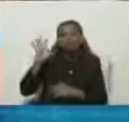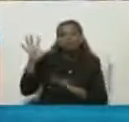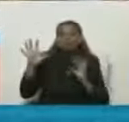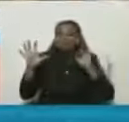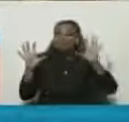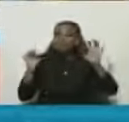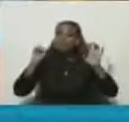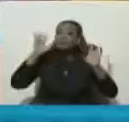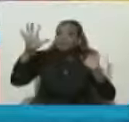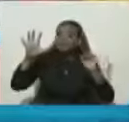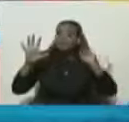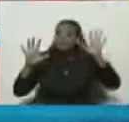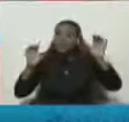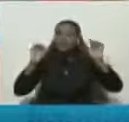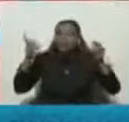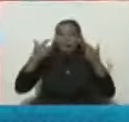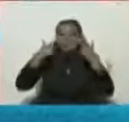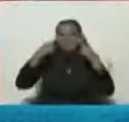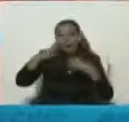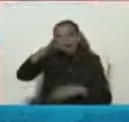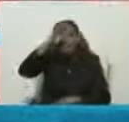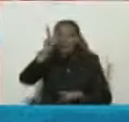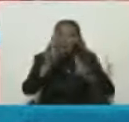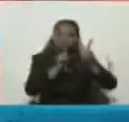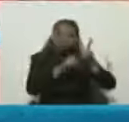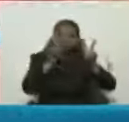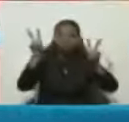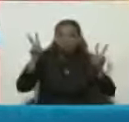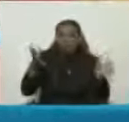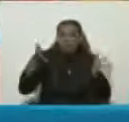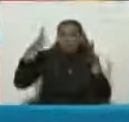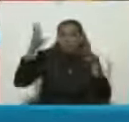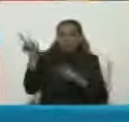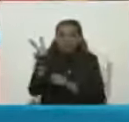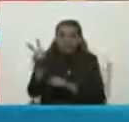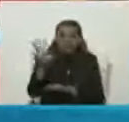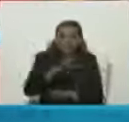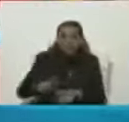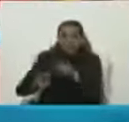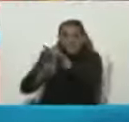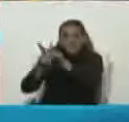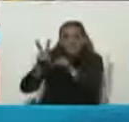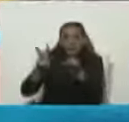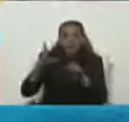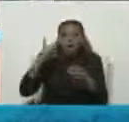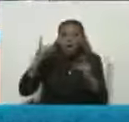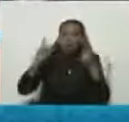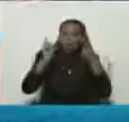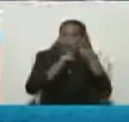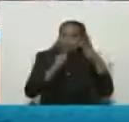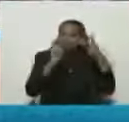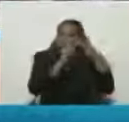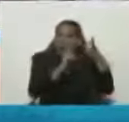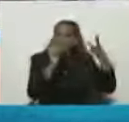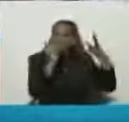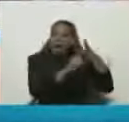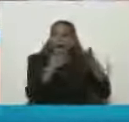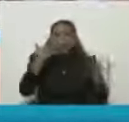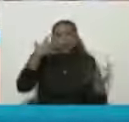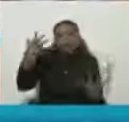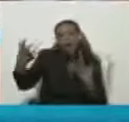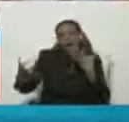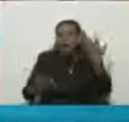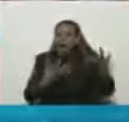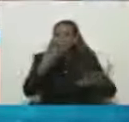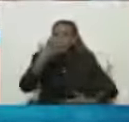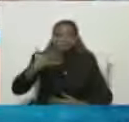La doma de arriba, por la vela de la victoria, por la vela de Venezuela. Y a la cuenta de tres, vamos a hacer la bulla más grande que